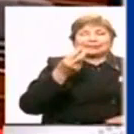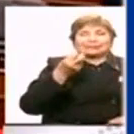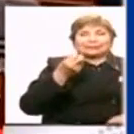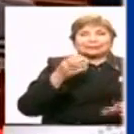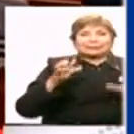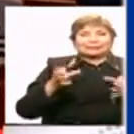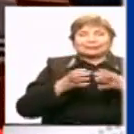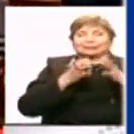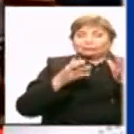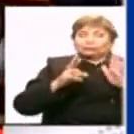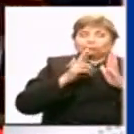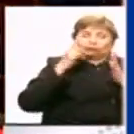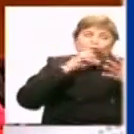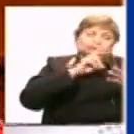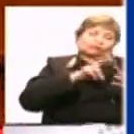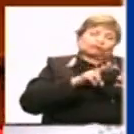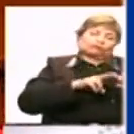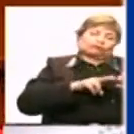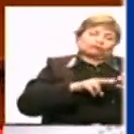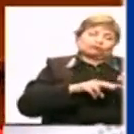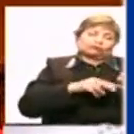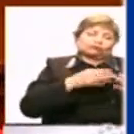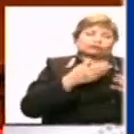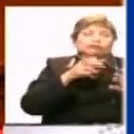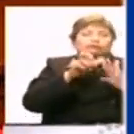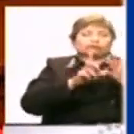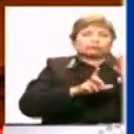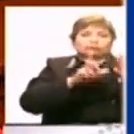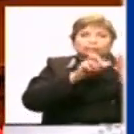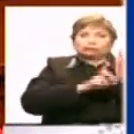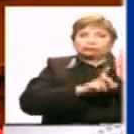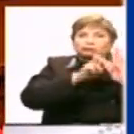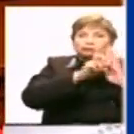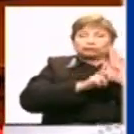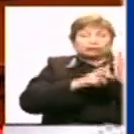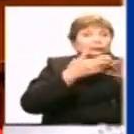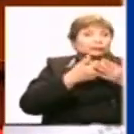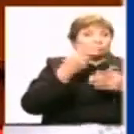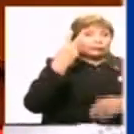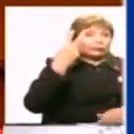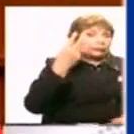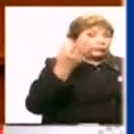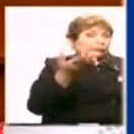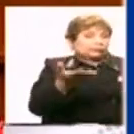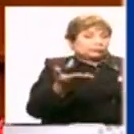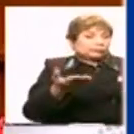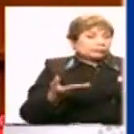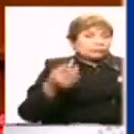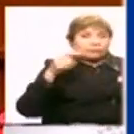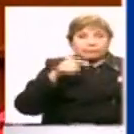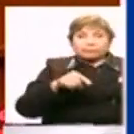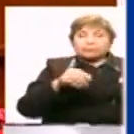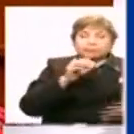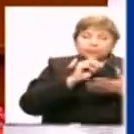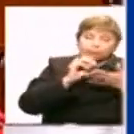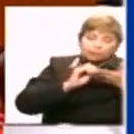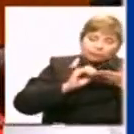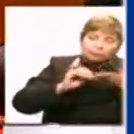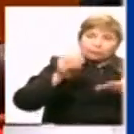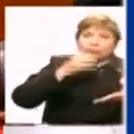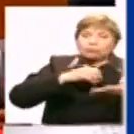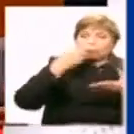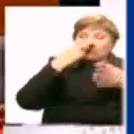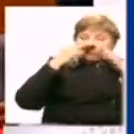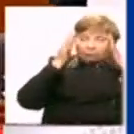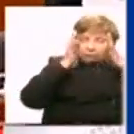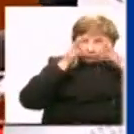fácil. No tuvimos a una gran cantidad de ciudadanía, que ya sea por el cuco que se sembró en la mayoría de medios de comunicación en contra de lo que nosotros significábamos, que nos